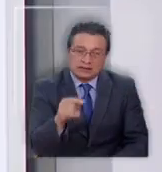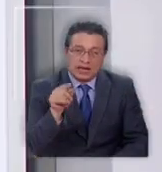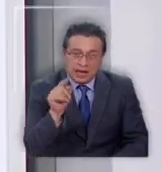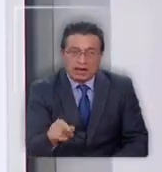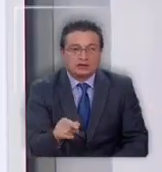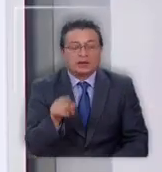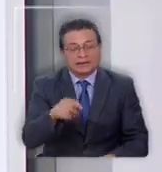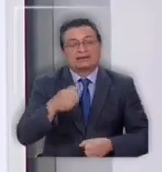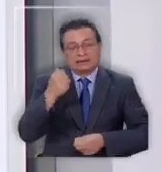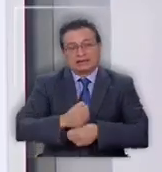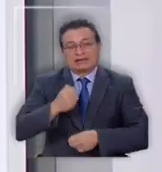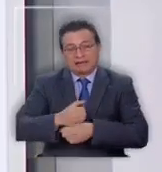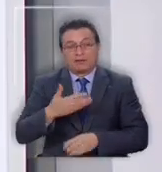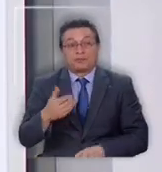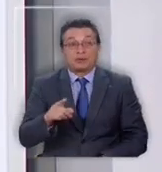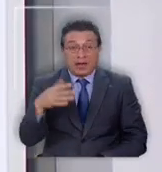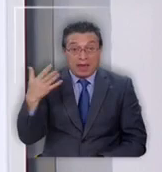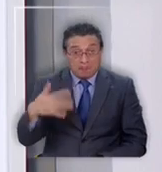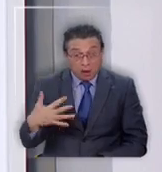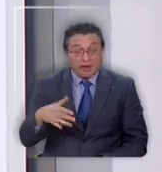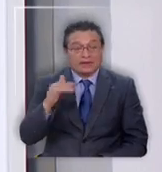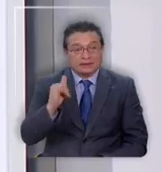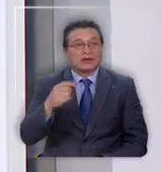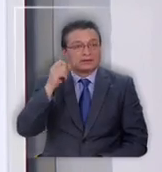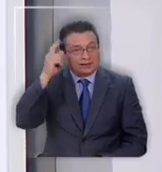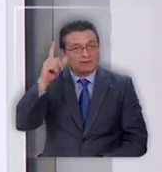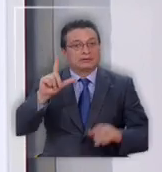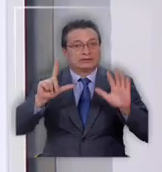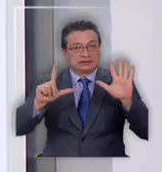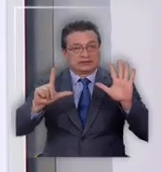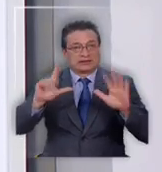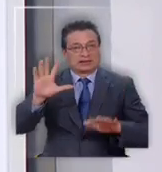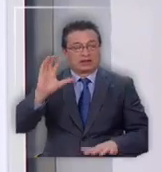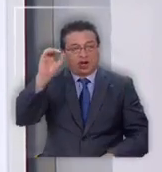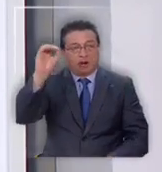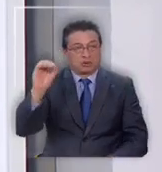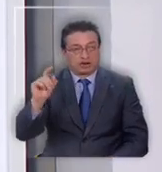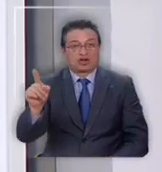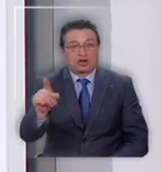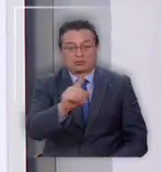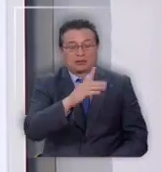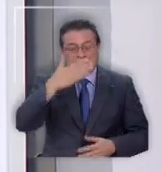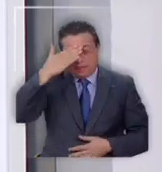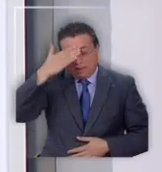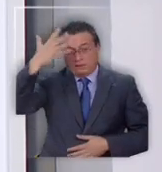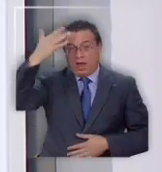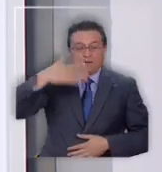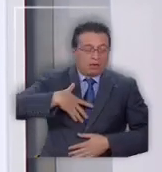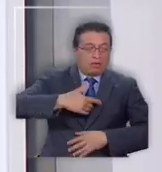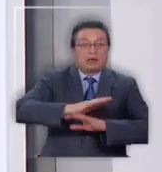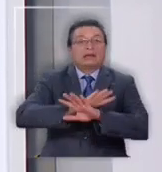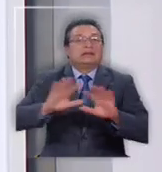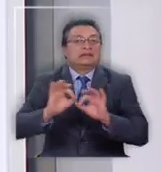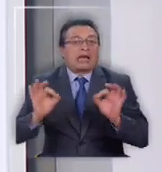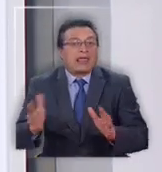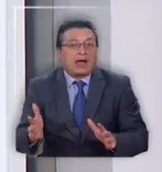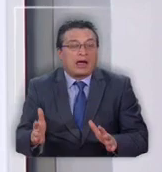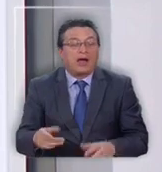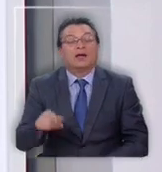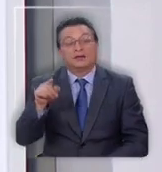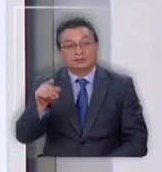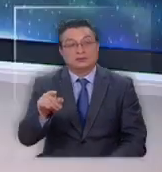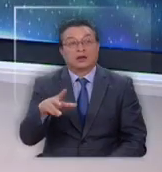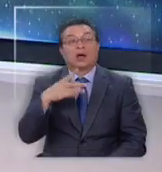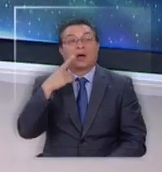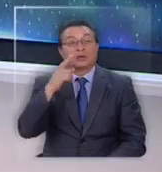sobre lo que estamos trabajando muy por tanto que sabemos que al menos el 75 por ciento quizás más son casos asintomáticos lo que todavía no está definido por ejemplo es